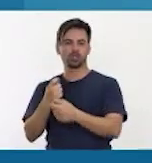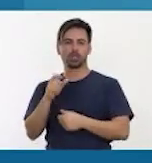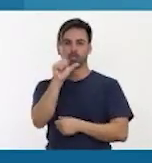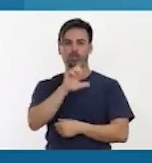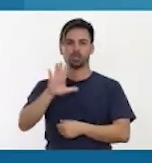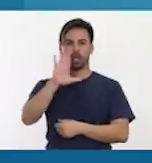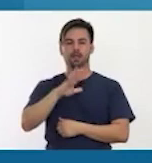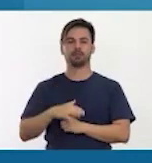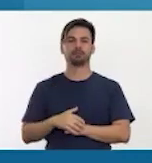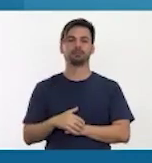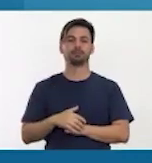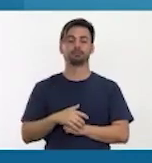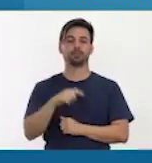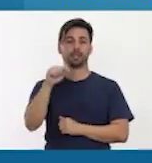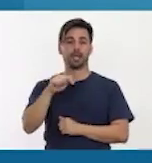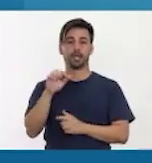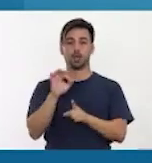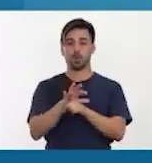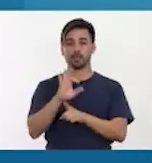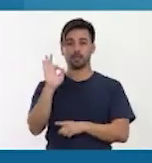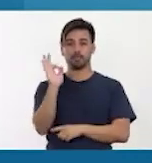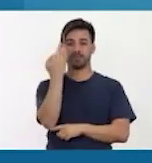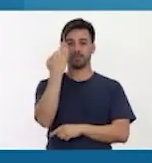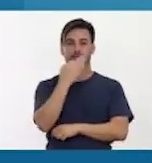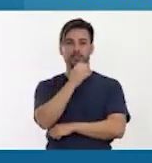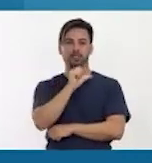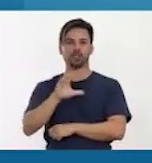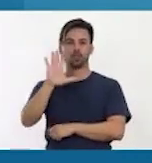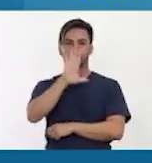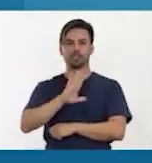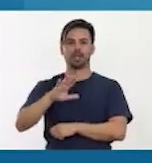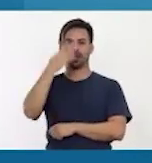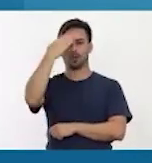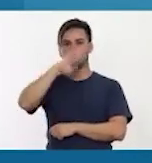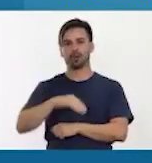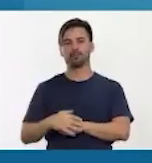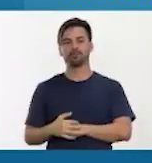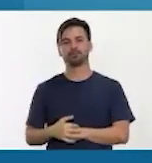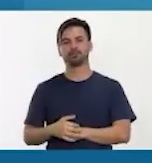social y se inicia el perfeccionamiento de nuestra sociedad.